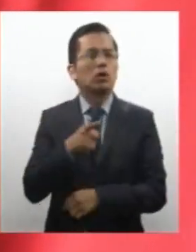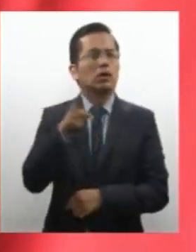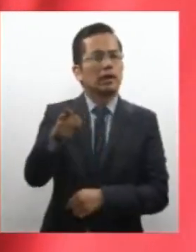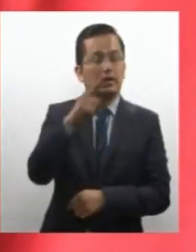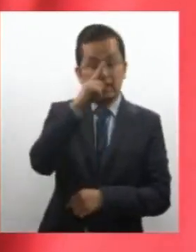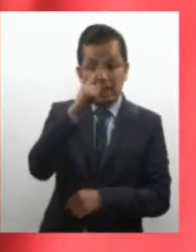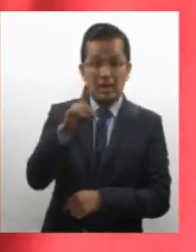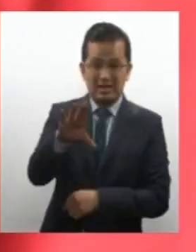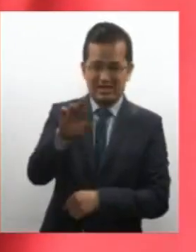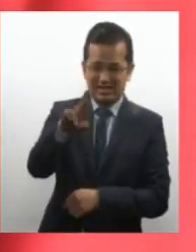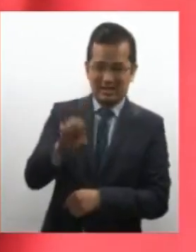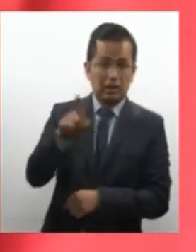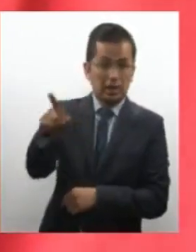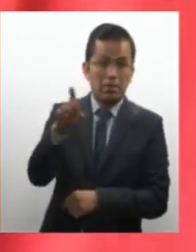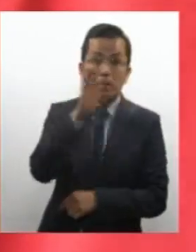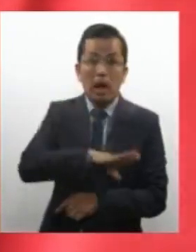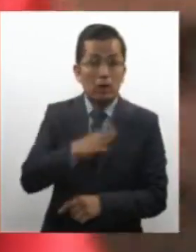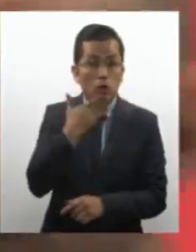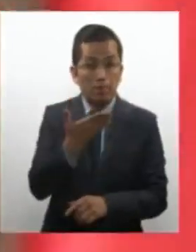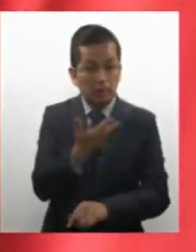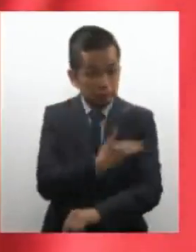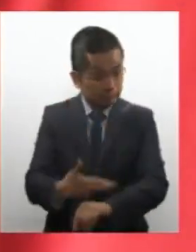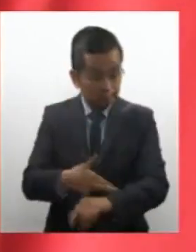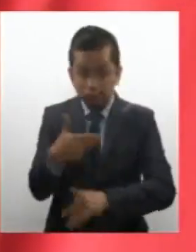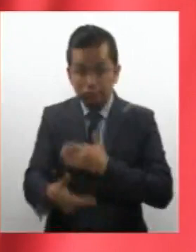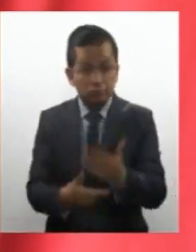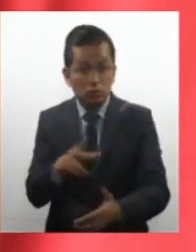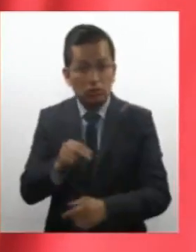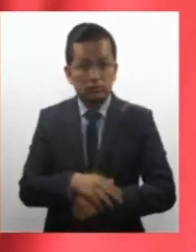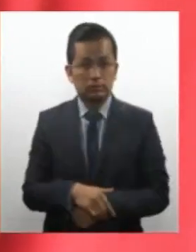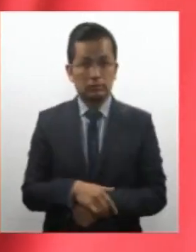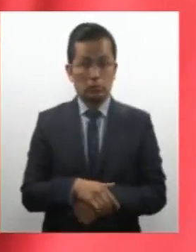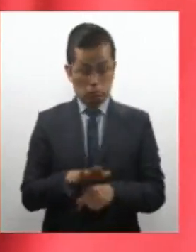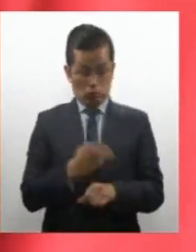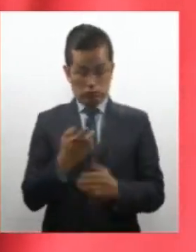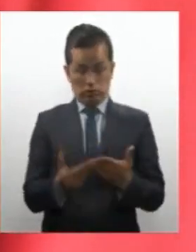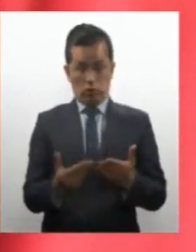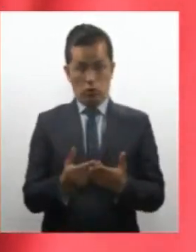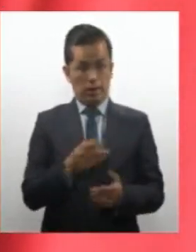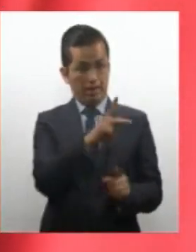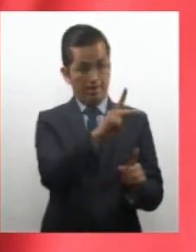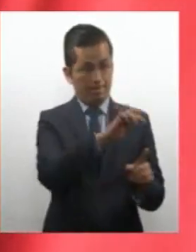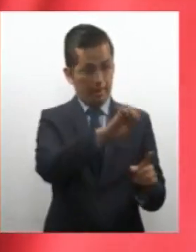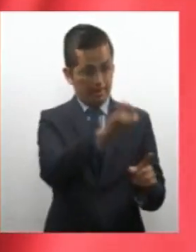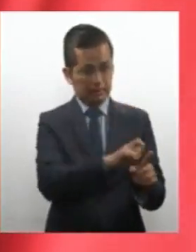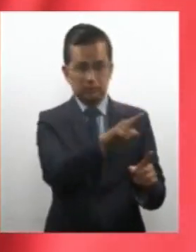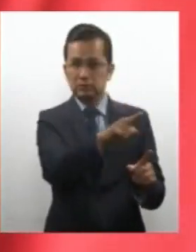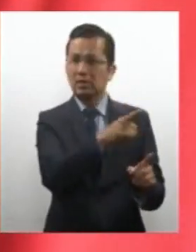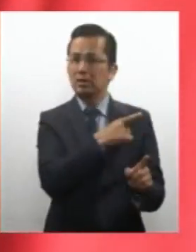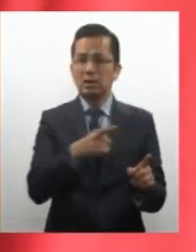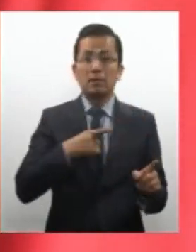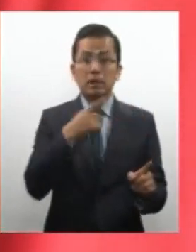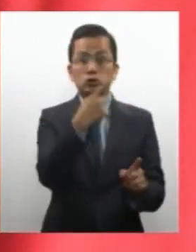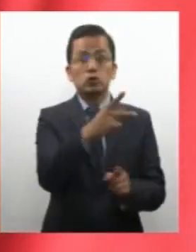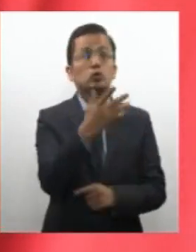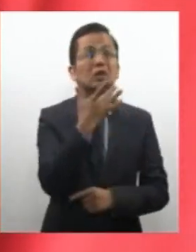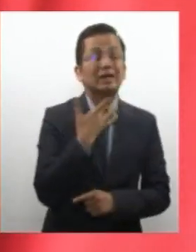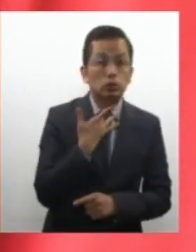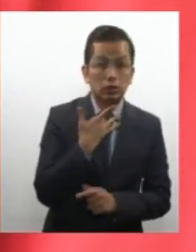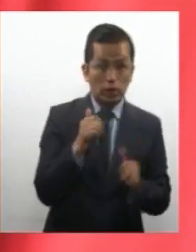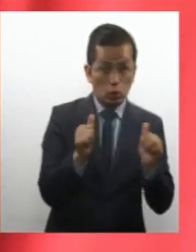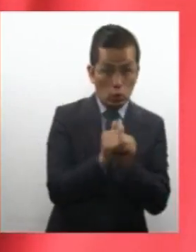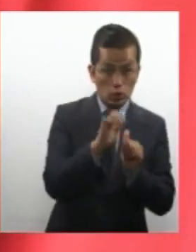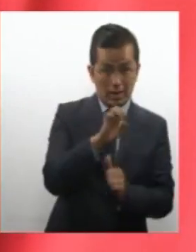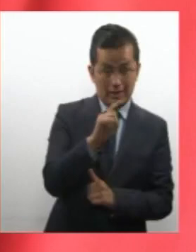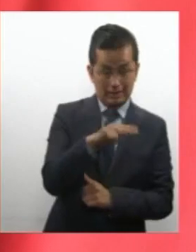todo el almacenamiento que tiene de esta gasolina, le da 6 meses, para que deje de vender Pemex gasolina con